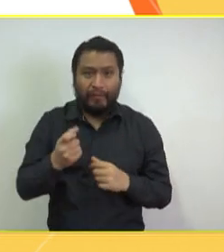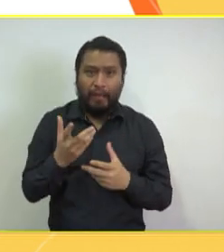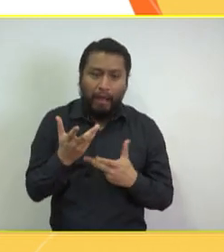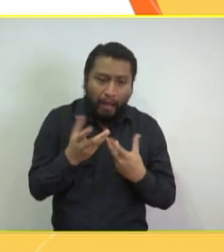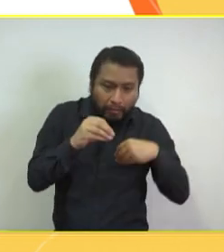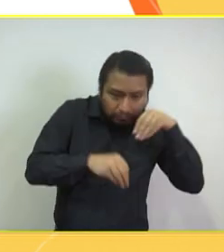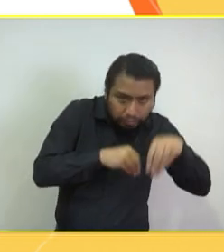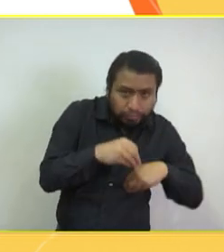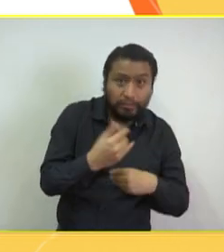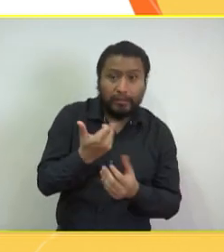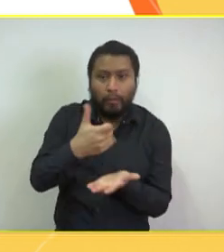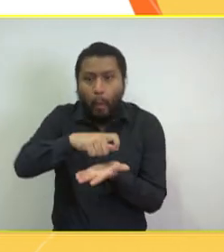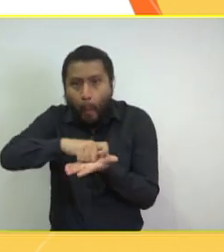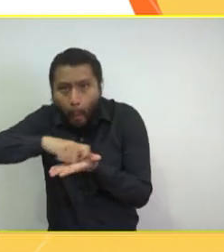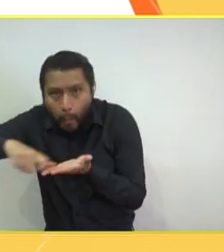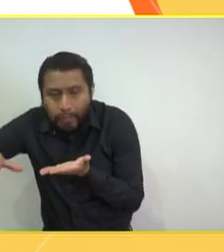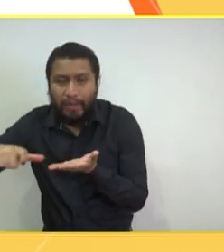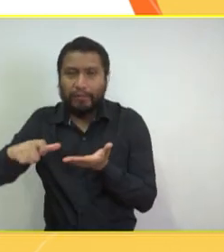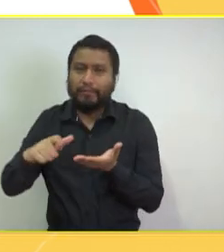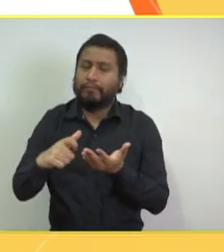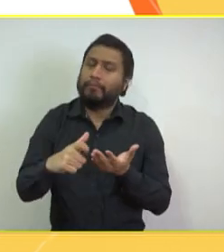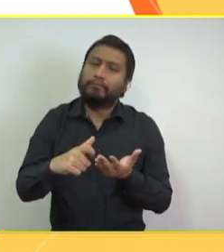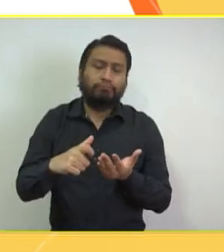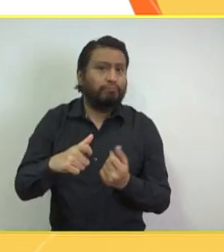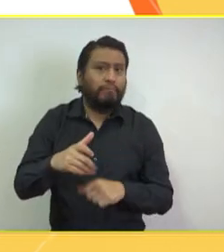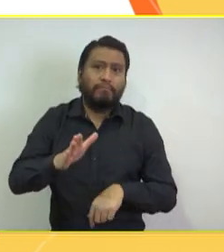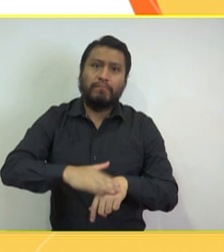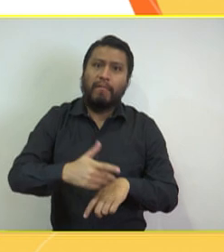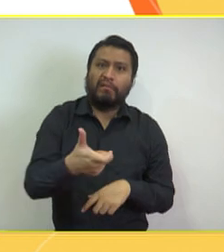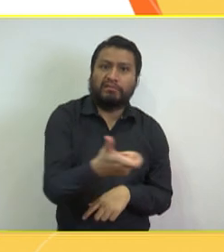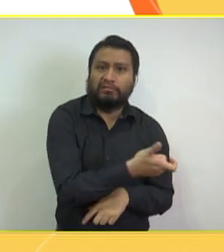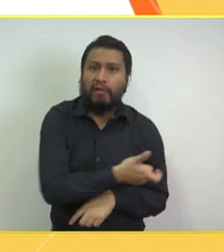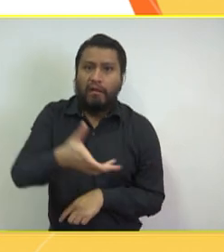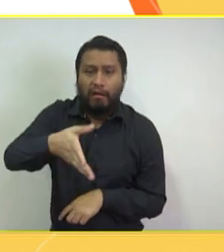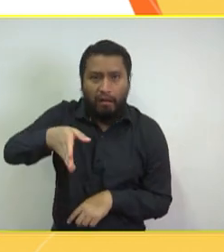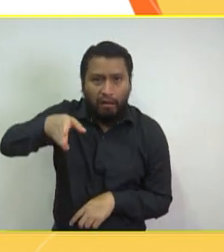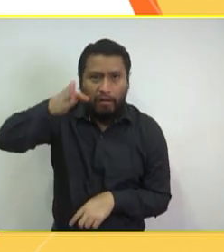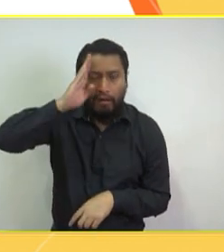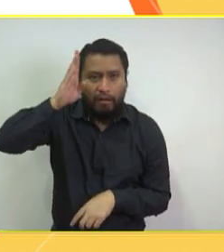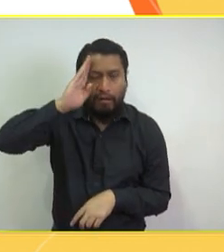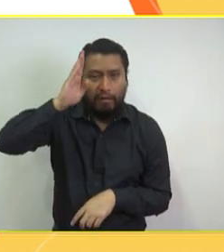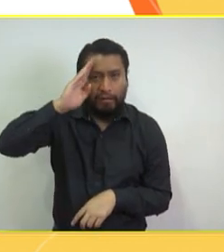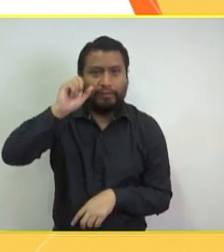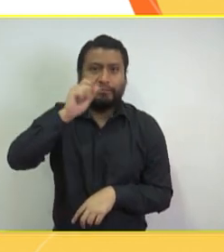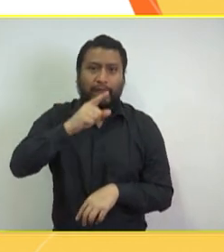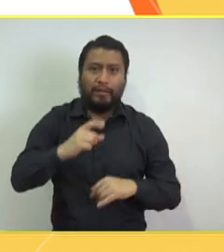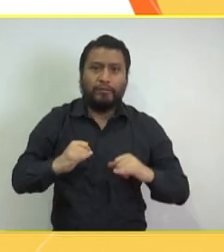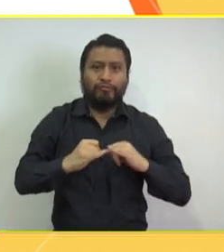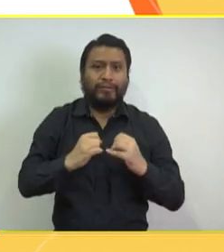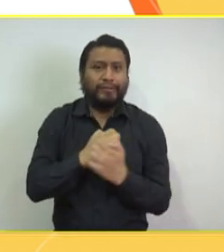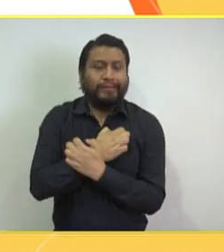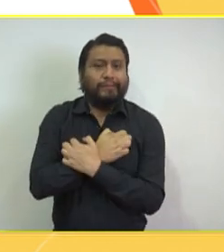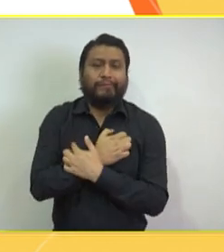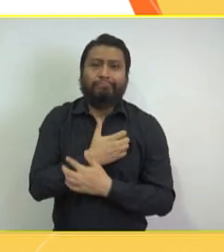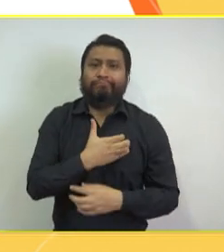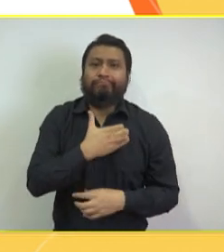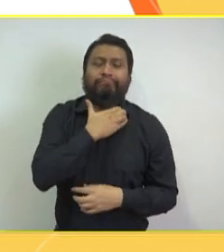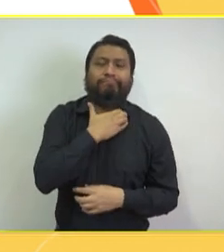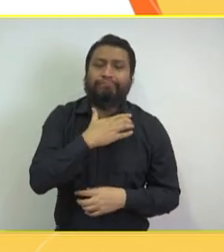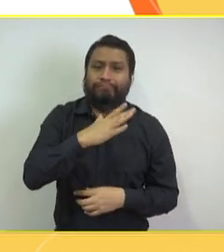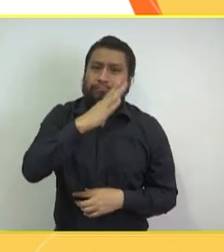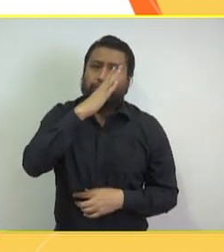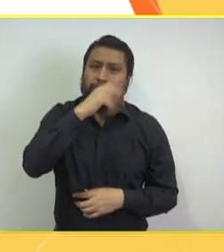la adquisición y elevando costos y reduciendo el interés por parte de las instituciones educativas